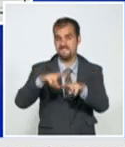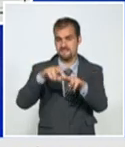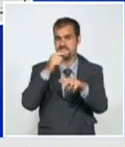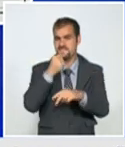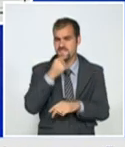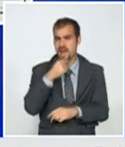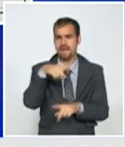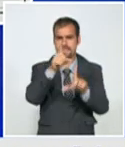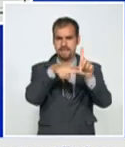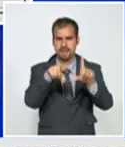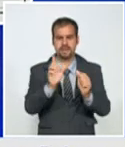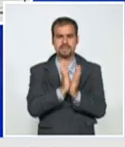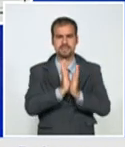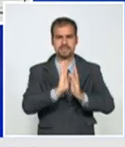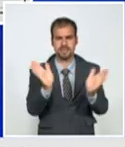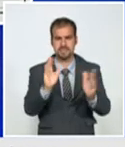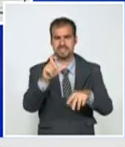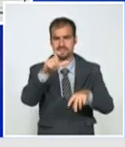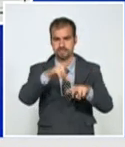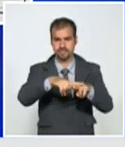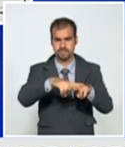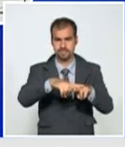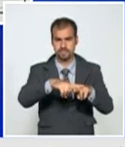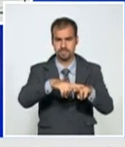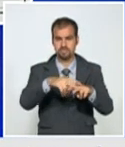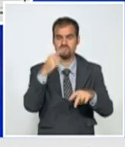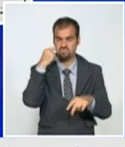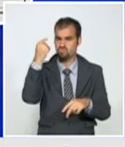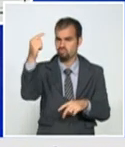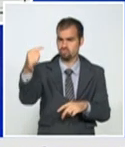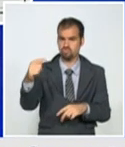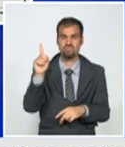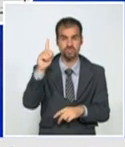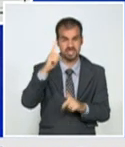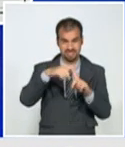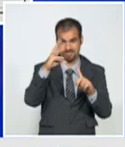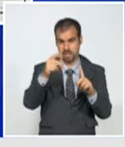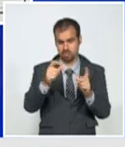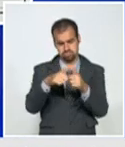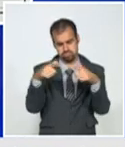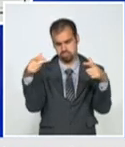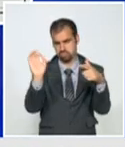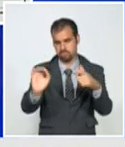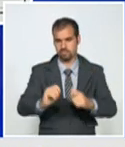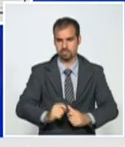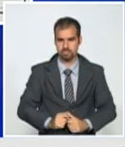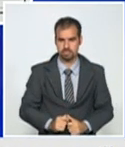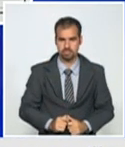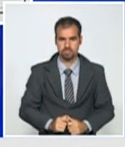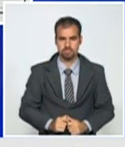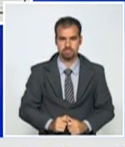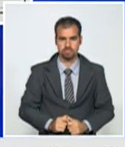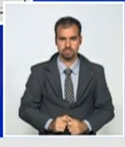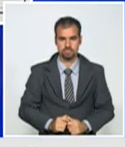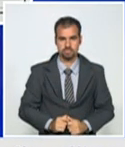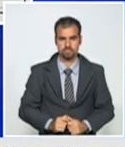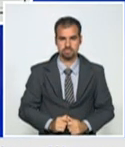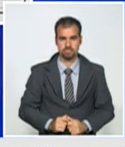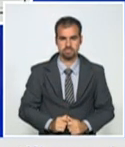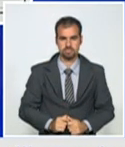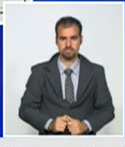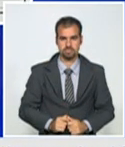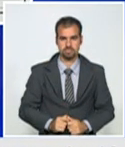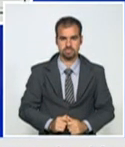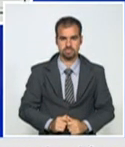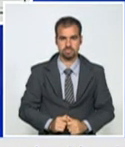Padrón y Centro Habana con tasas más elevadas, aunque todos los 15 municipios tienen tasas